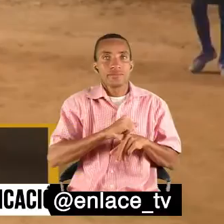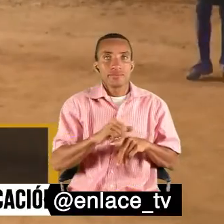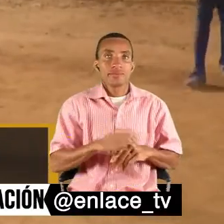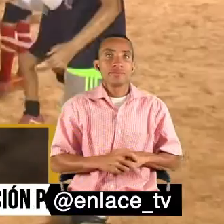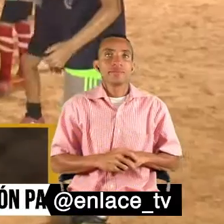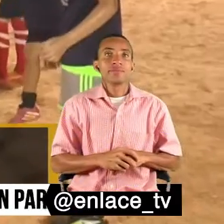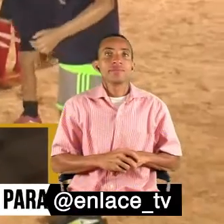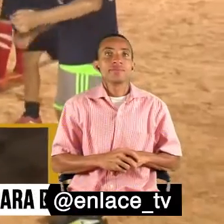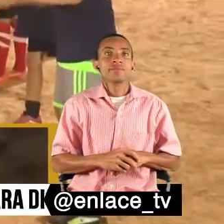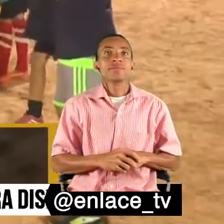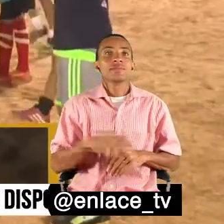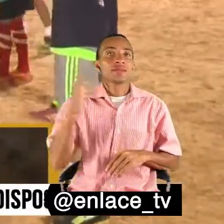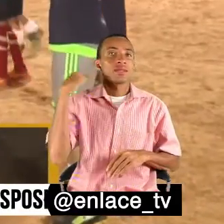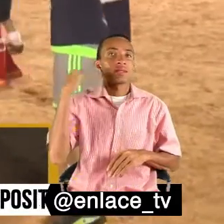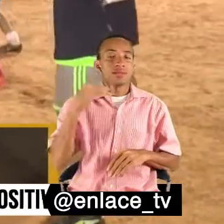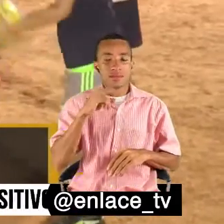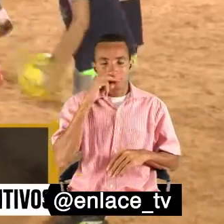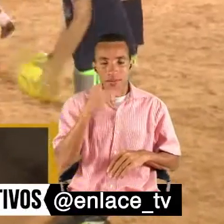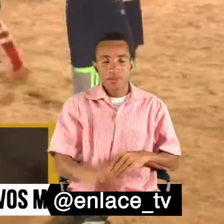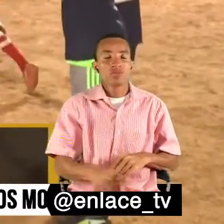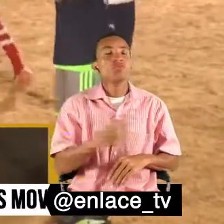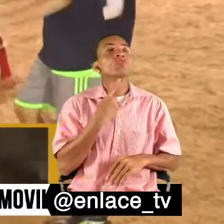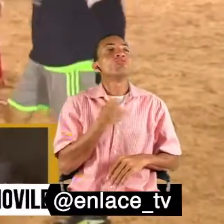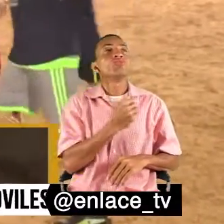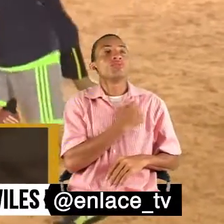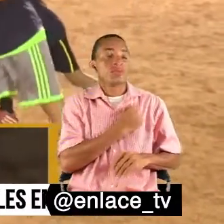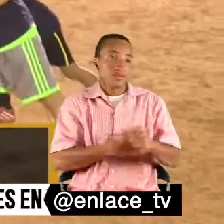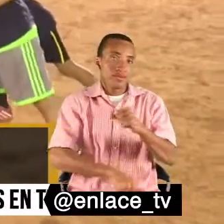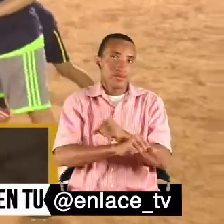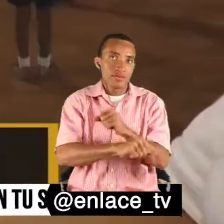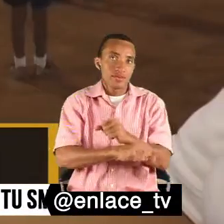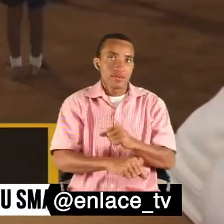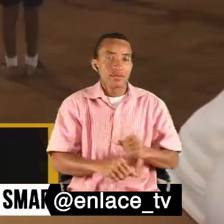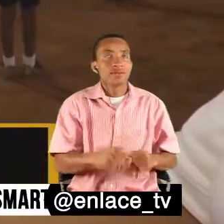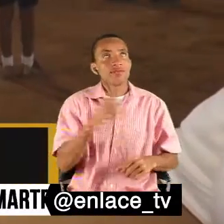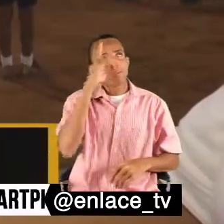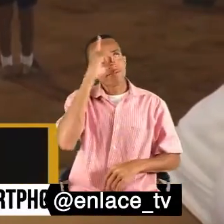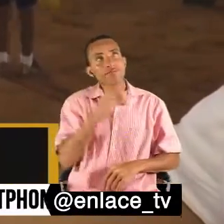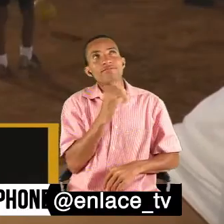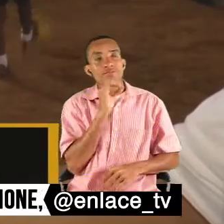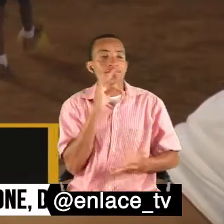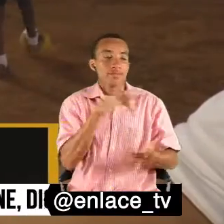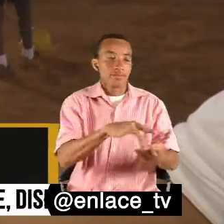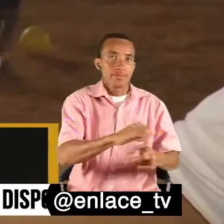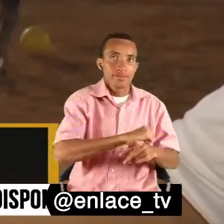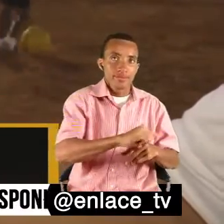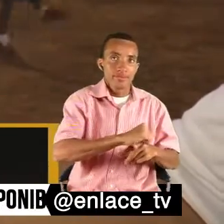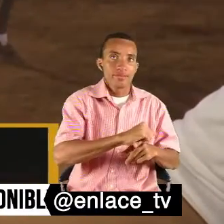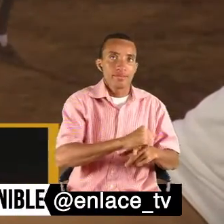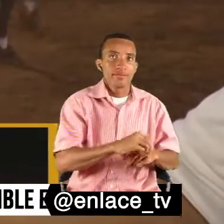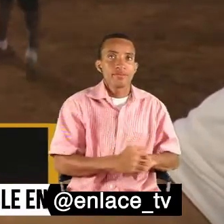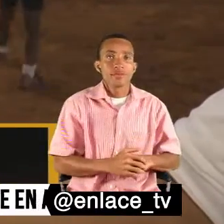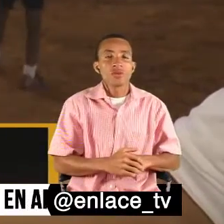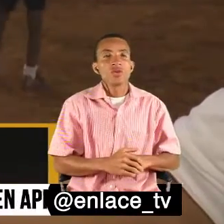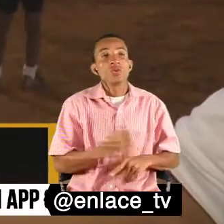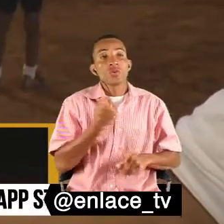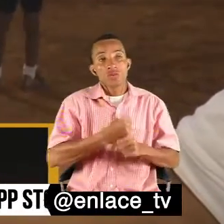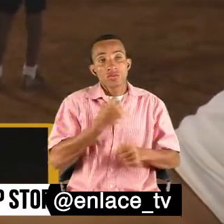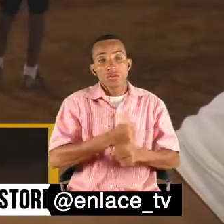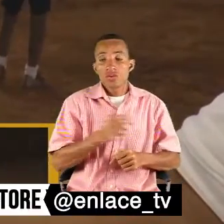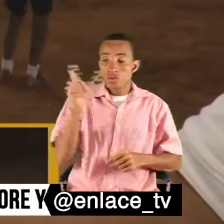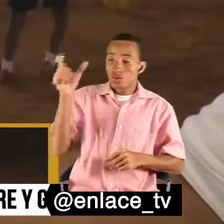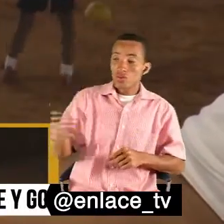Me gusta, desde que yo era chiquito a mí me gustaba el fútbol, entonces decidí entrenar acá. Muy bien, con un buen trabajo técnico y